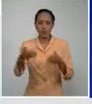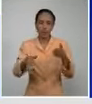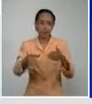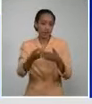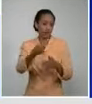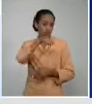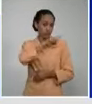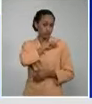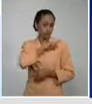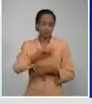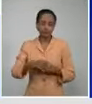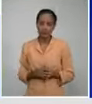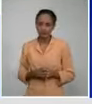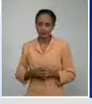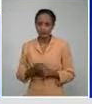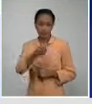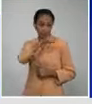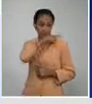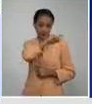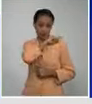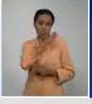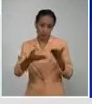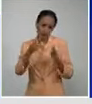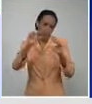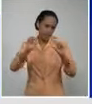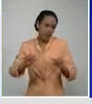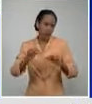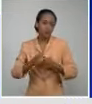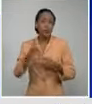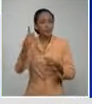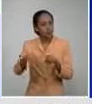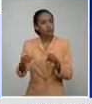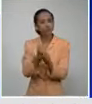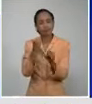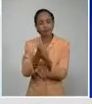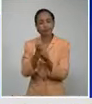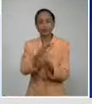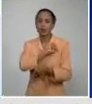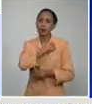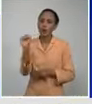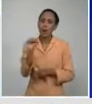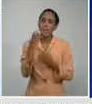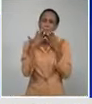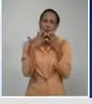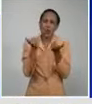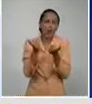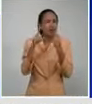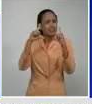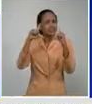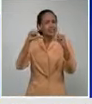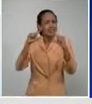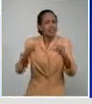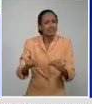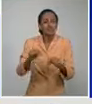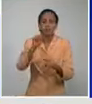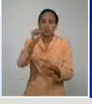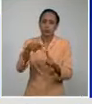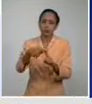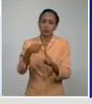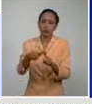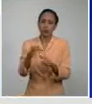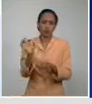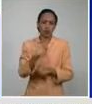anterior. De todas formas, se trabaja para lograr una estabilidad en la reducción que no se ha